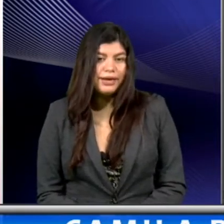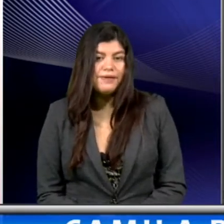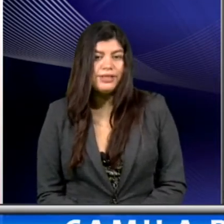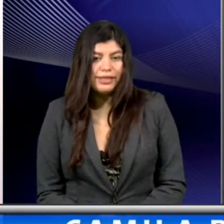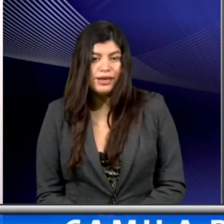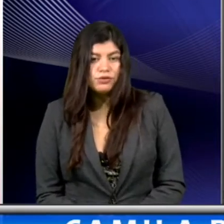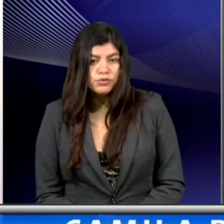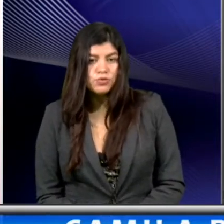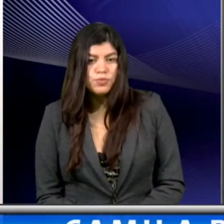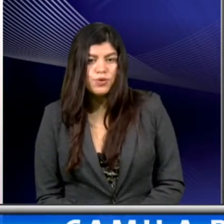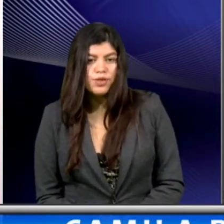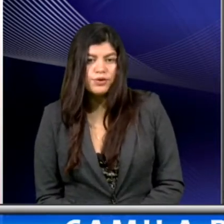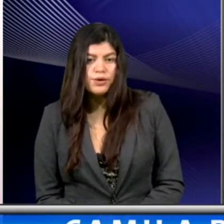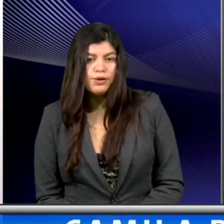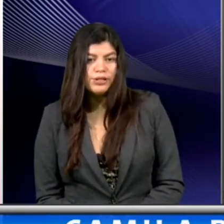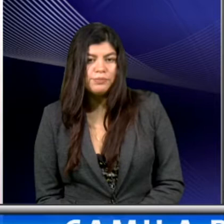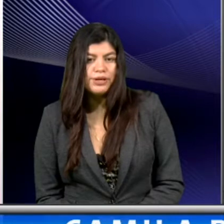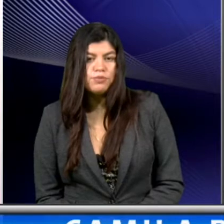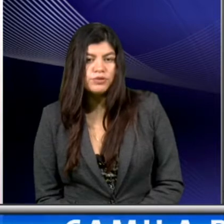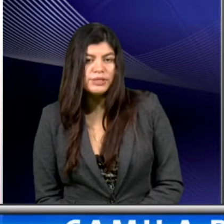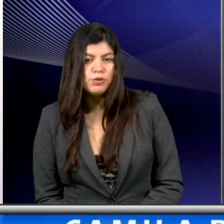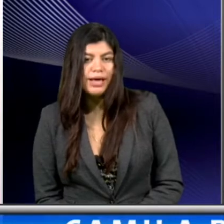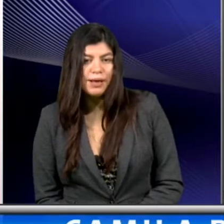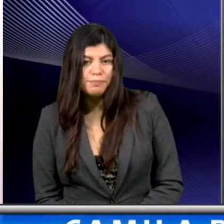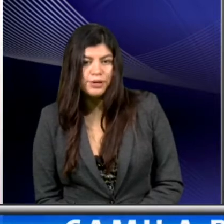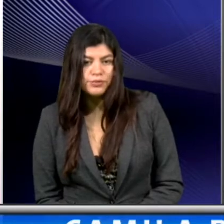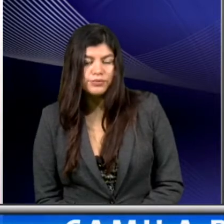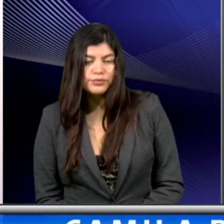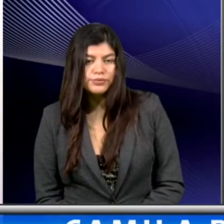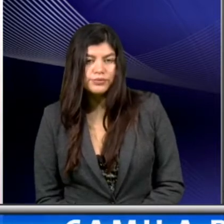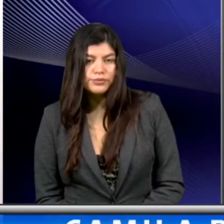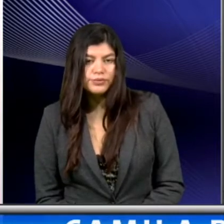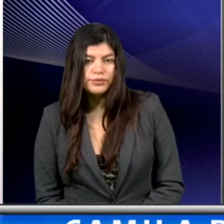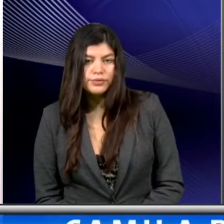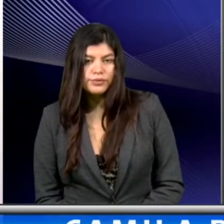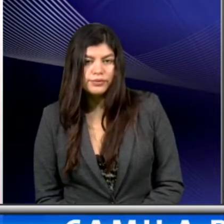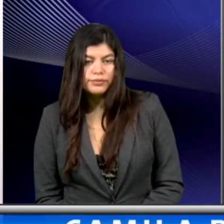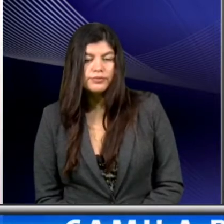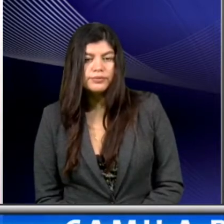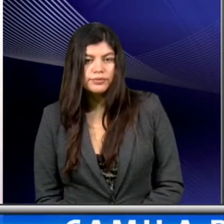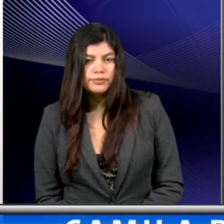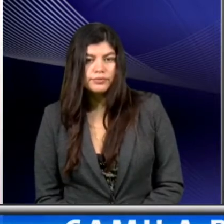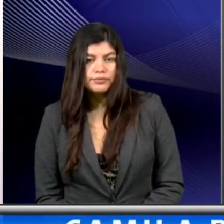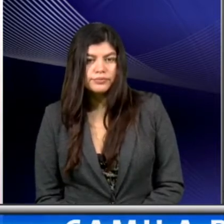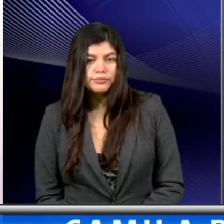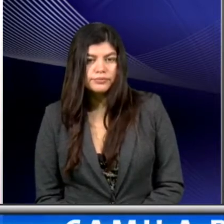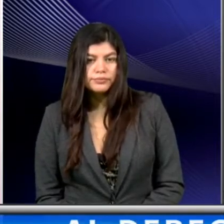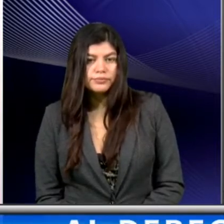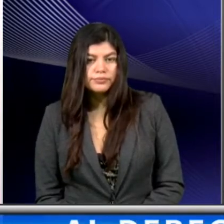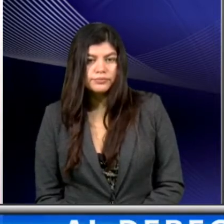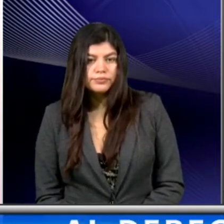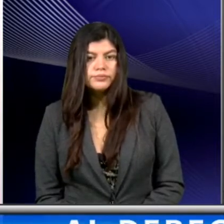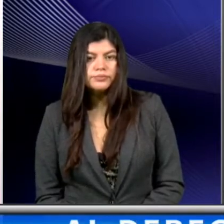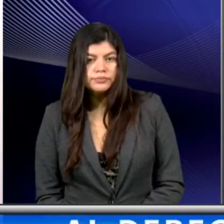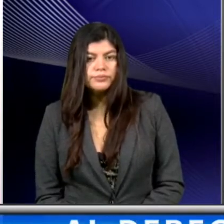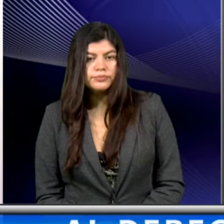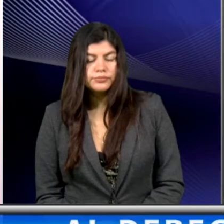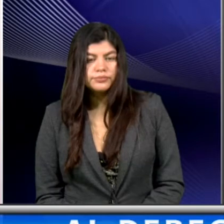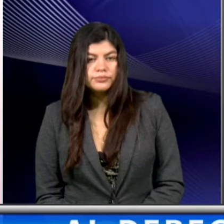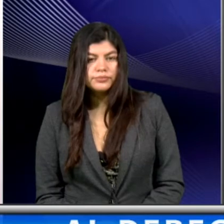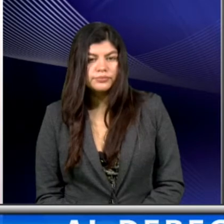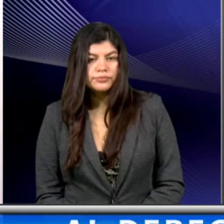generan para evitar el consumo de drogas, ¿o también es un concepto más amplio? Es un concepto mucho más amplio,